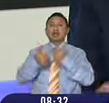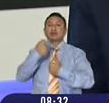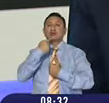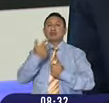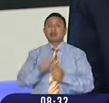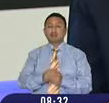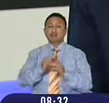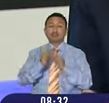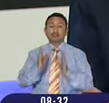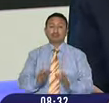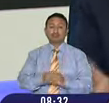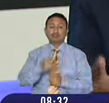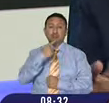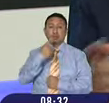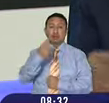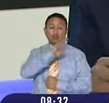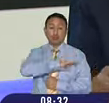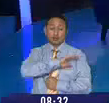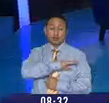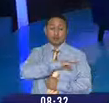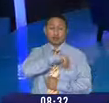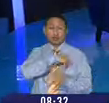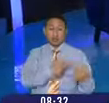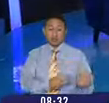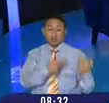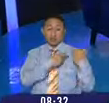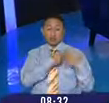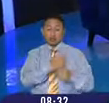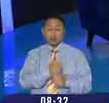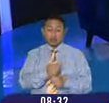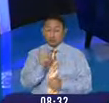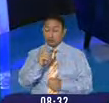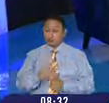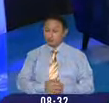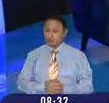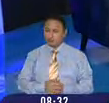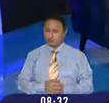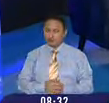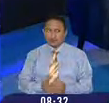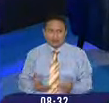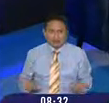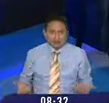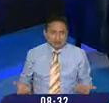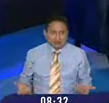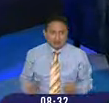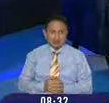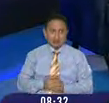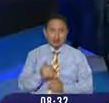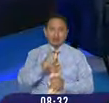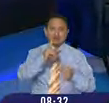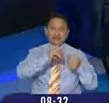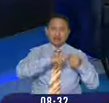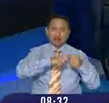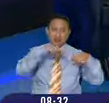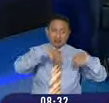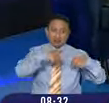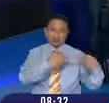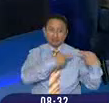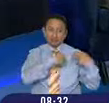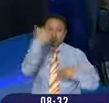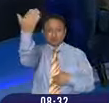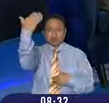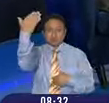o funcionarios que dicen que el municipio no tiene la competencia de seguridad. Yo creo que todo lo que pasa en una ciudad es responsabilidad de un